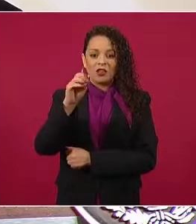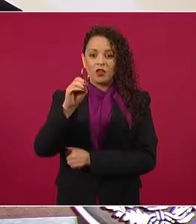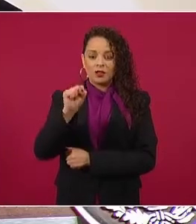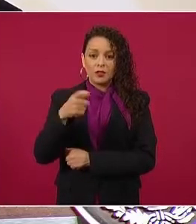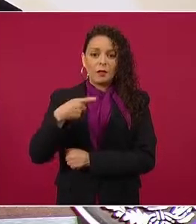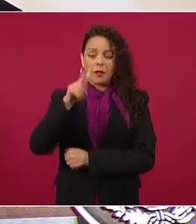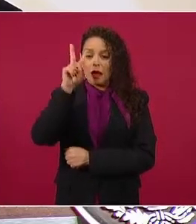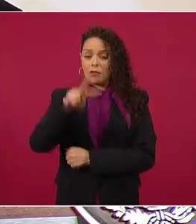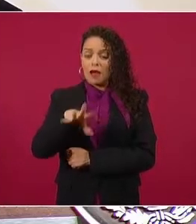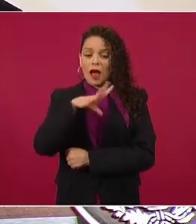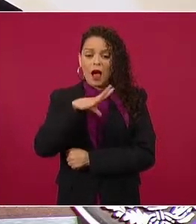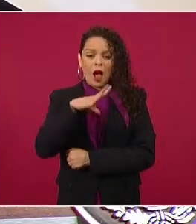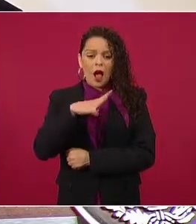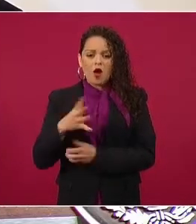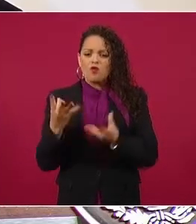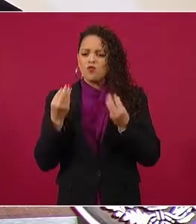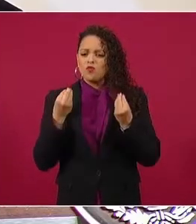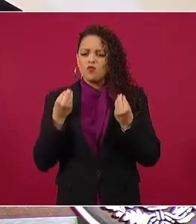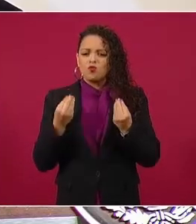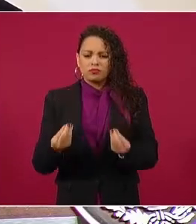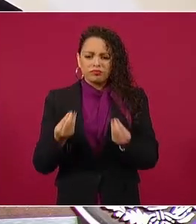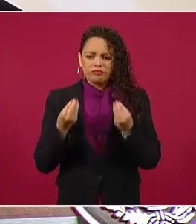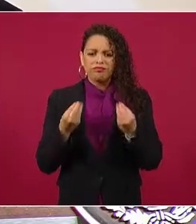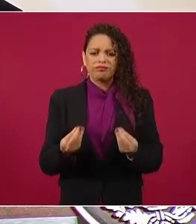hay muchos